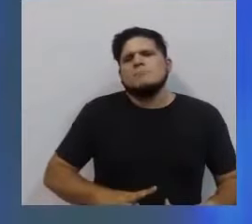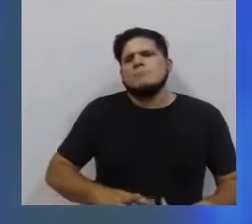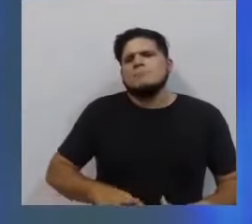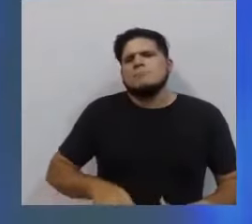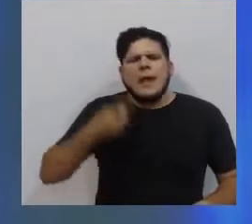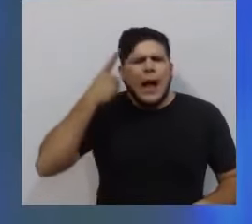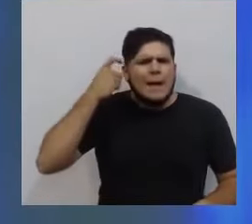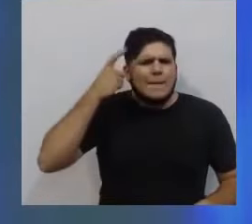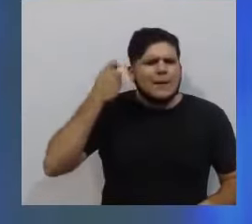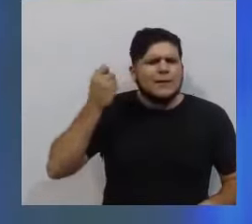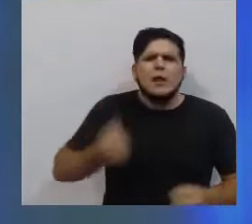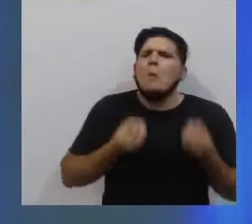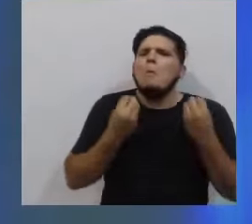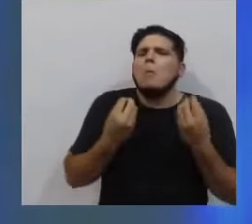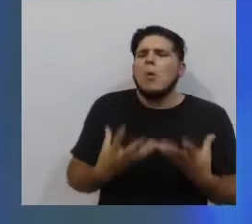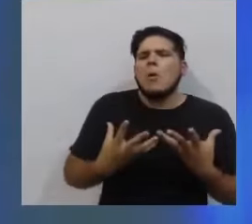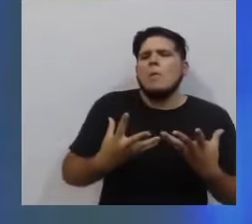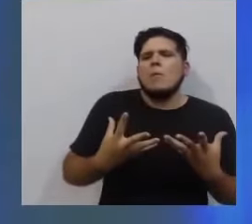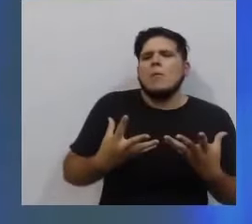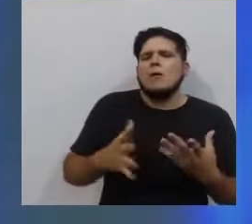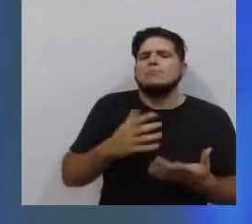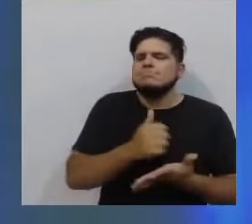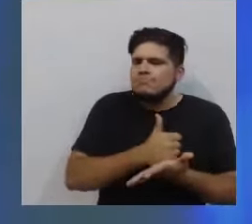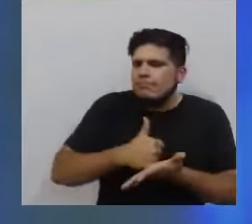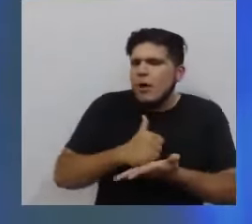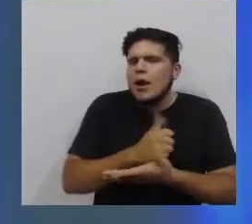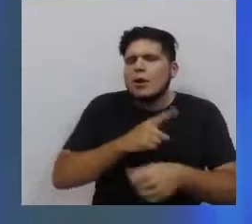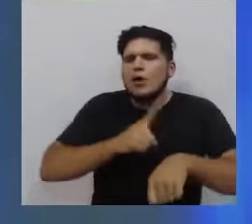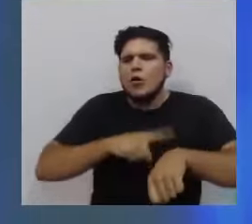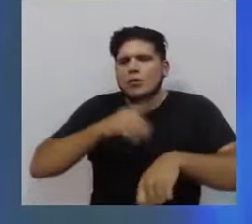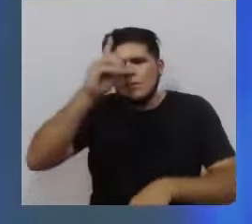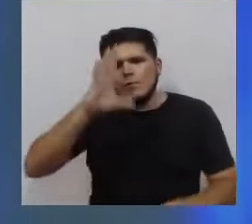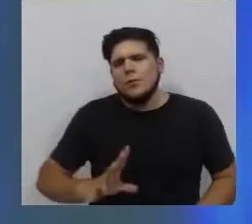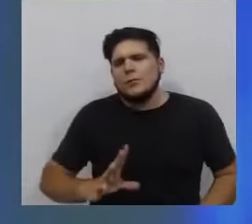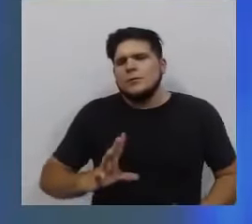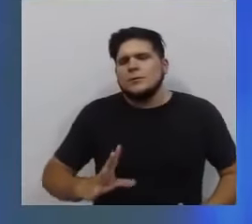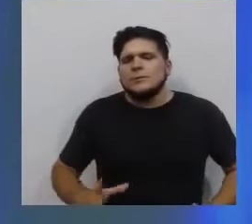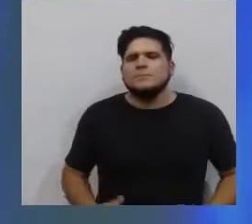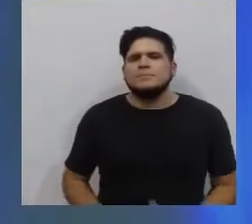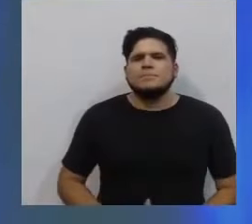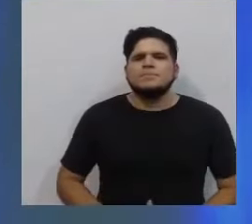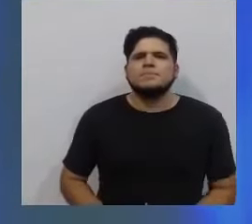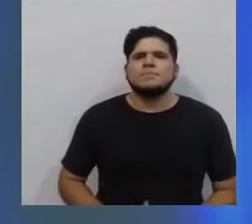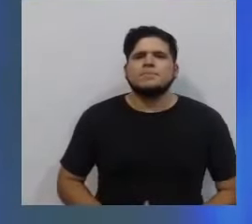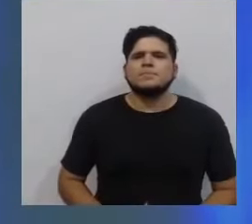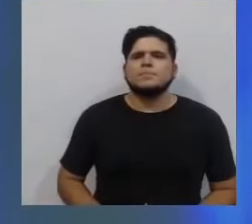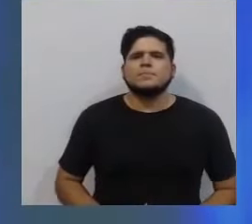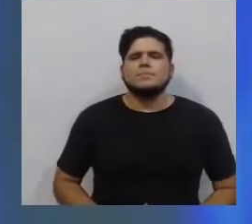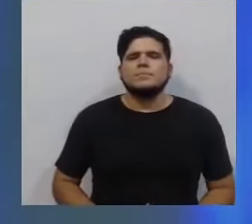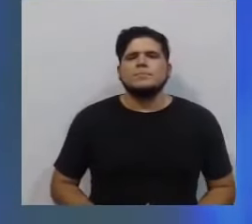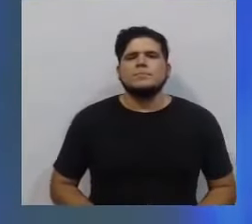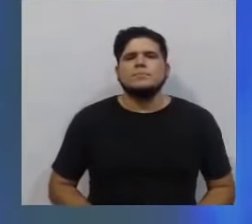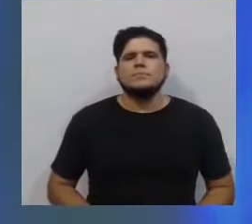cómo administrar este tema de lo difícil y no llegar a lo imposible es no saber que todo se logra